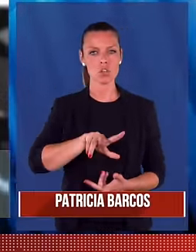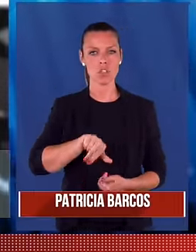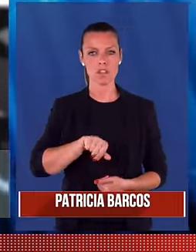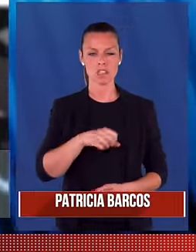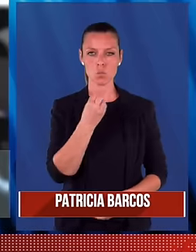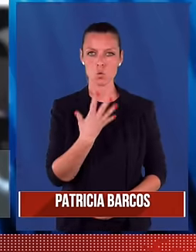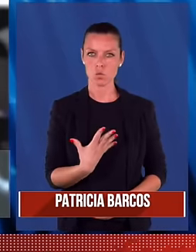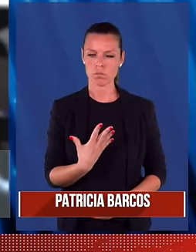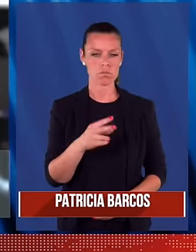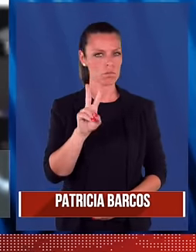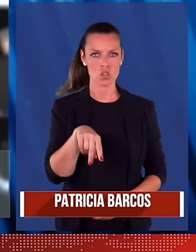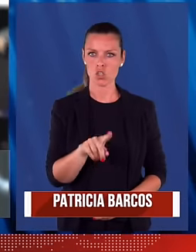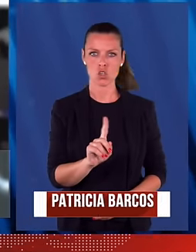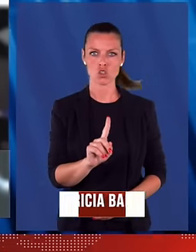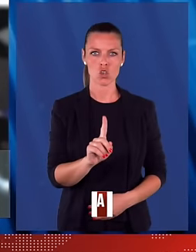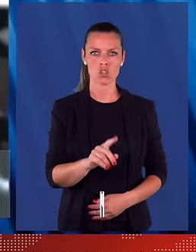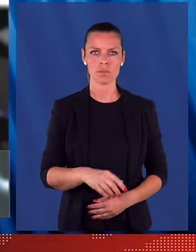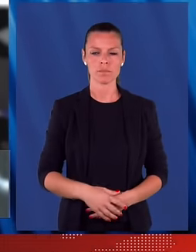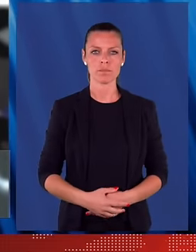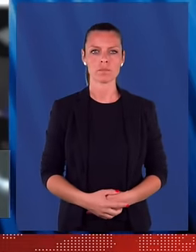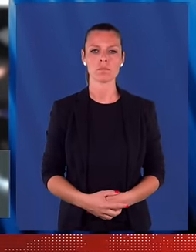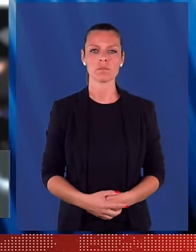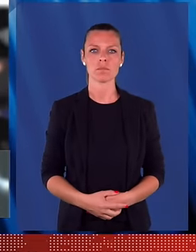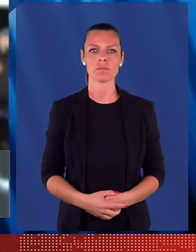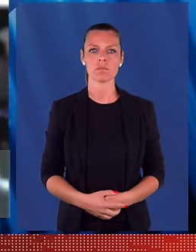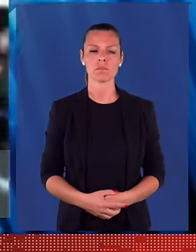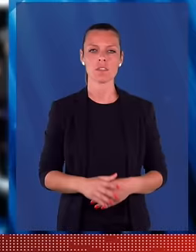No voy a ponerme a bailar.